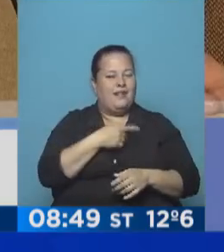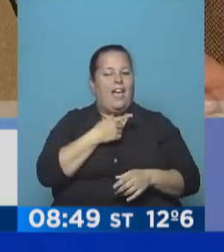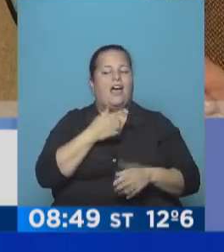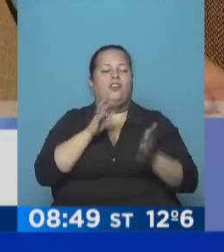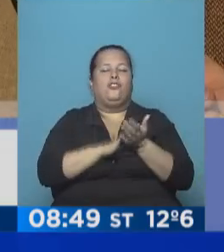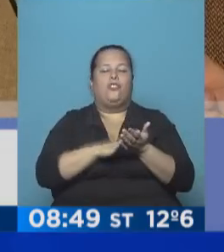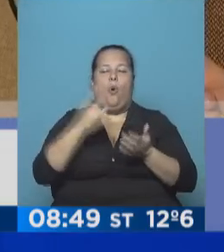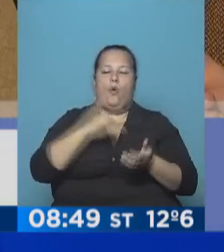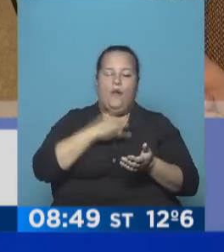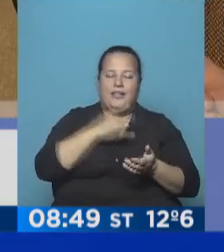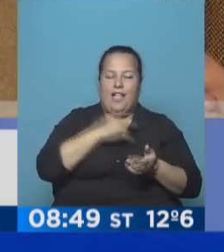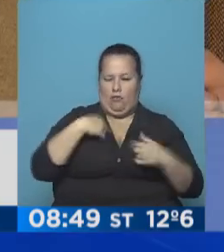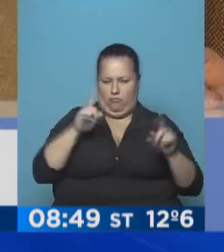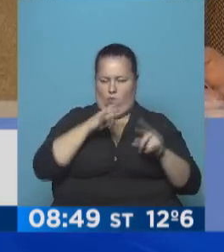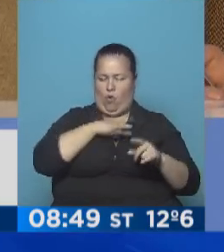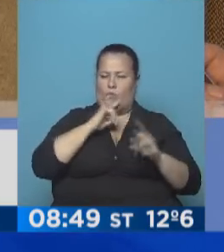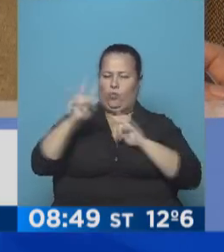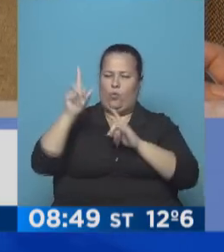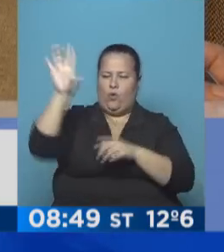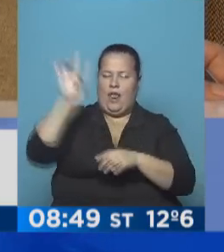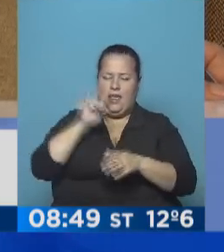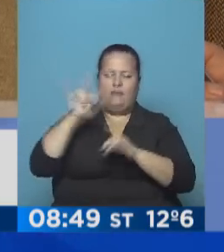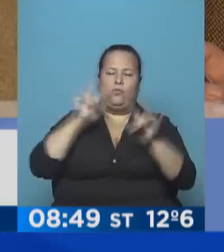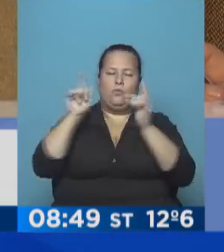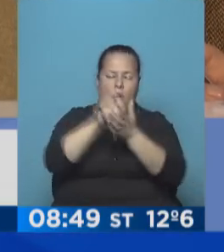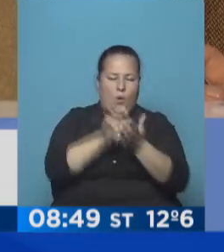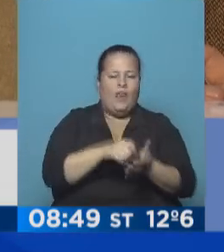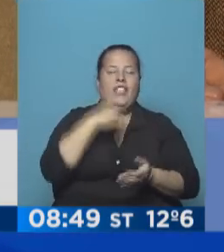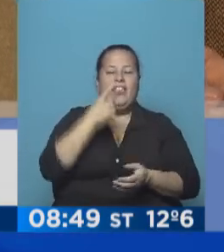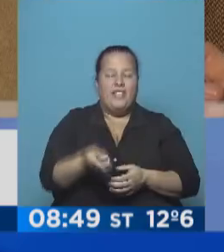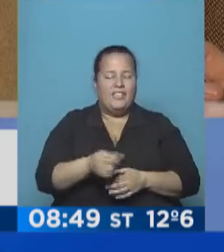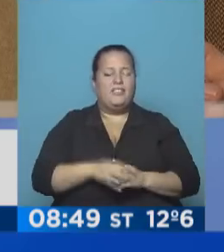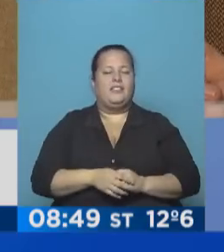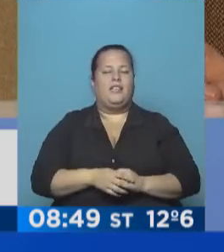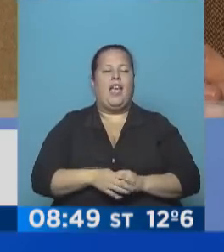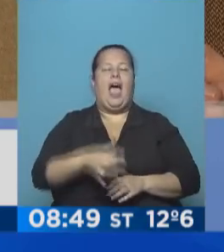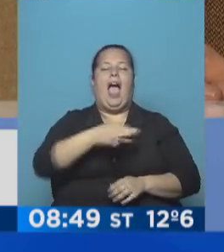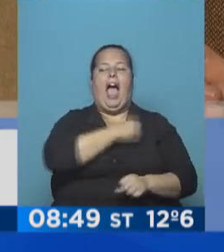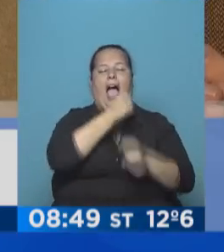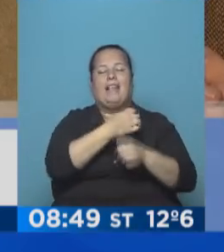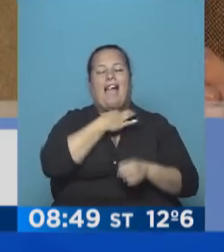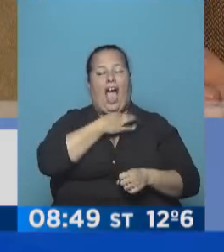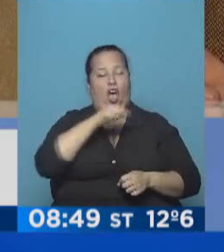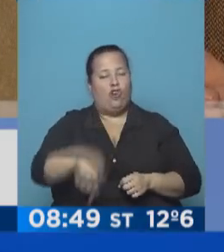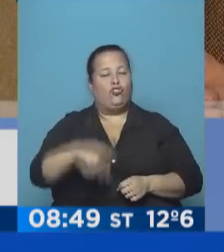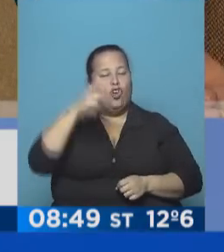de las universidades, no las realizamos nosotros, sino que las contratamos, indican que a agosto de este año